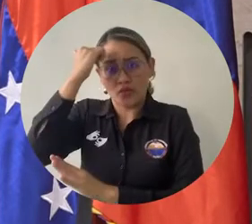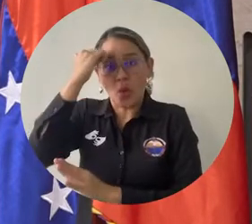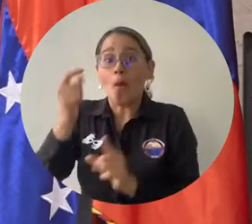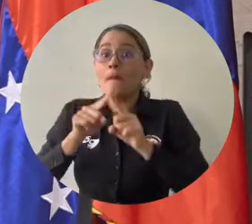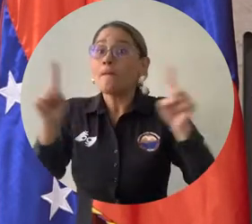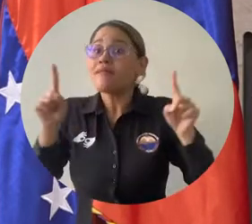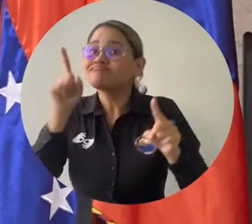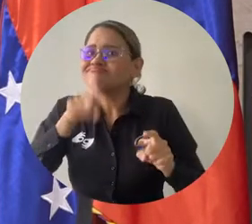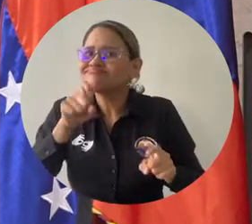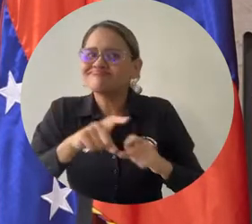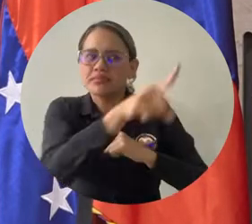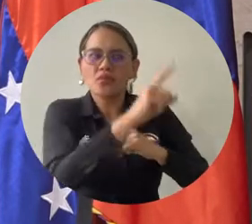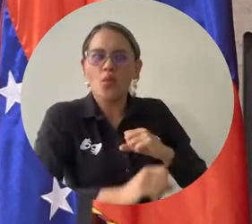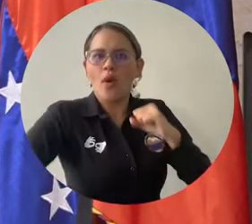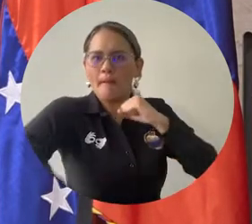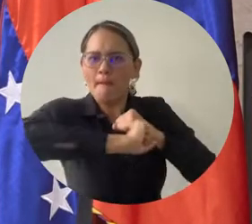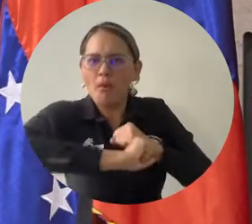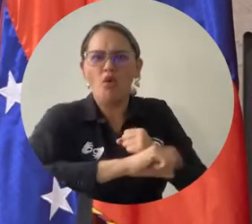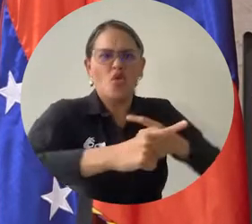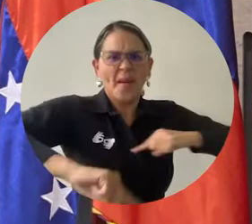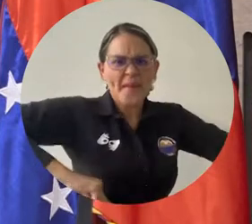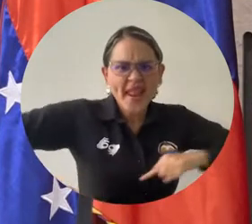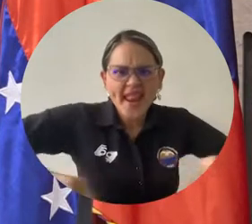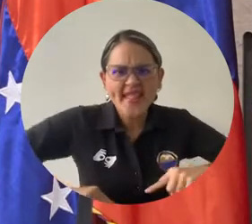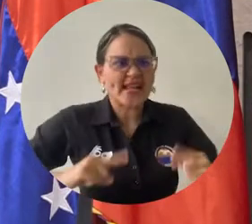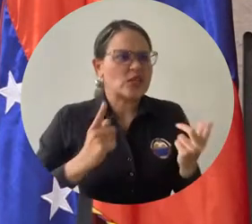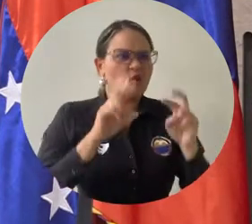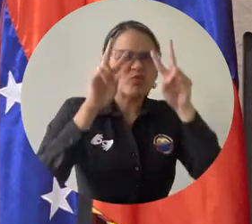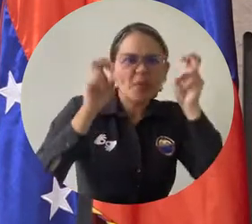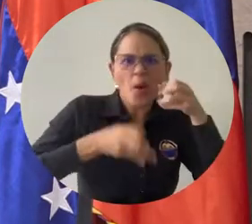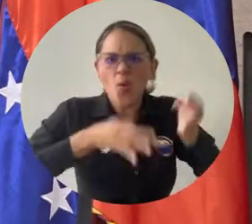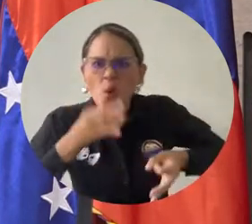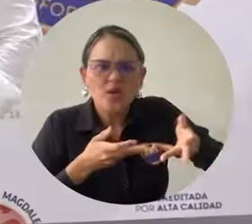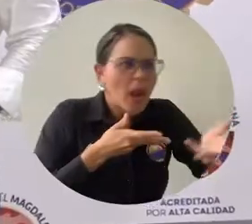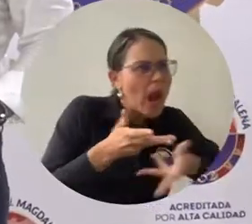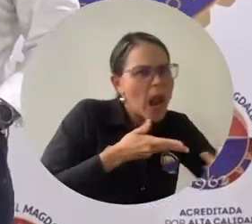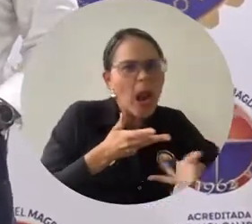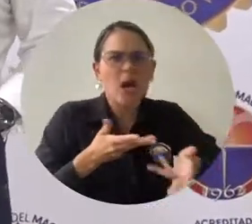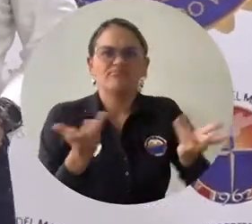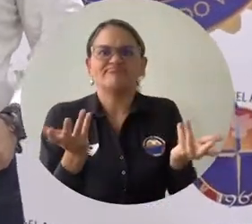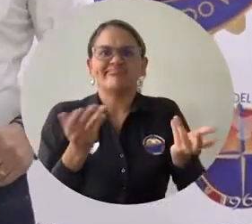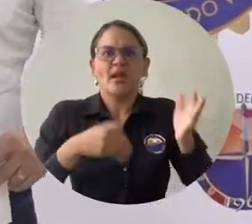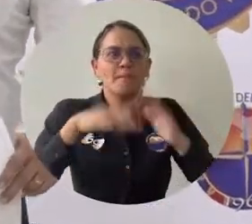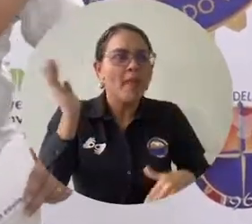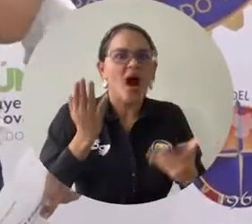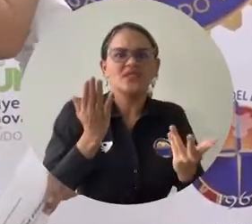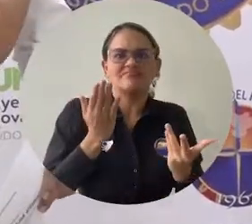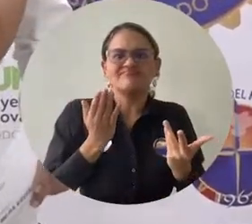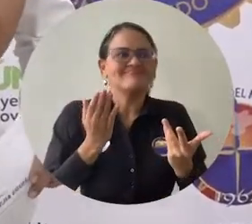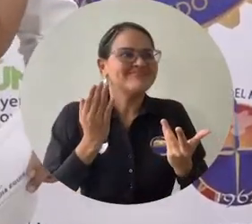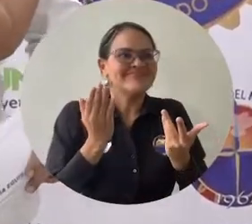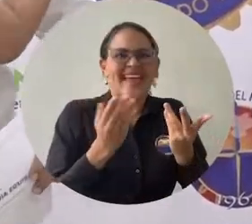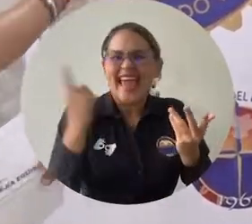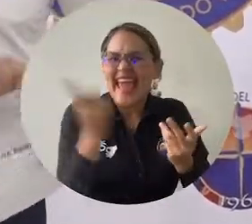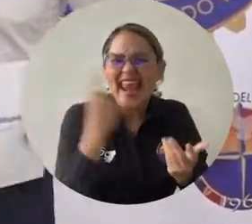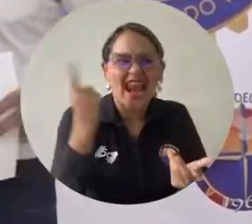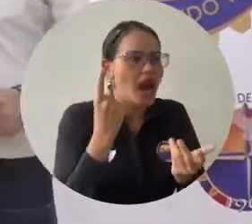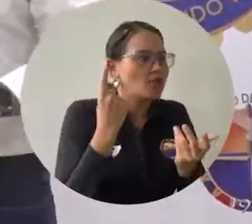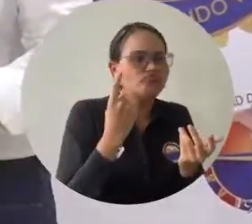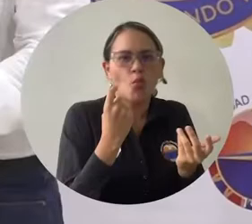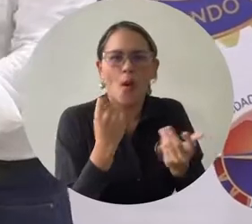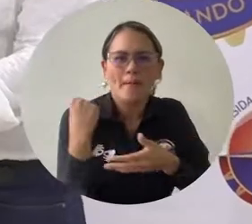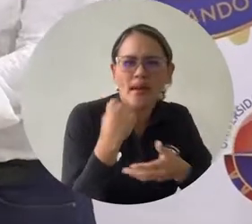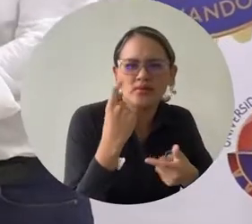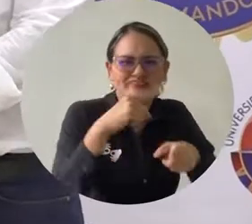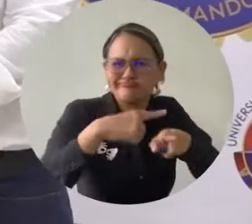apoyo administrativo, financiero, jurídico, procedimental, de servicios generales, de mantenimiento, nada de eso sería posible. Ustedes son